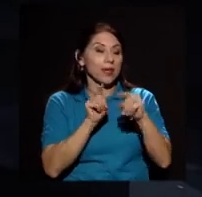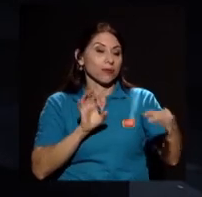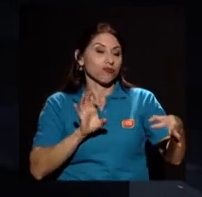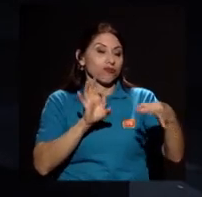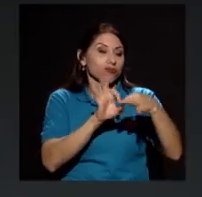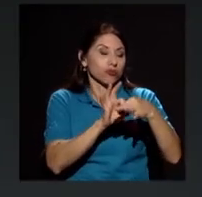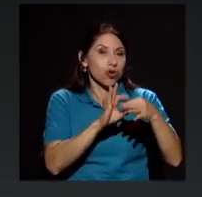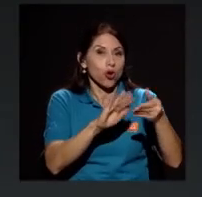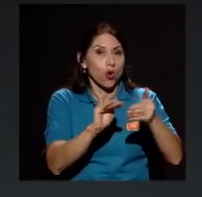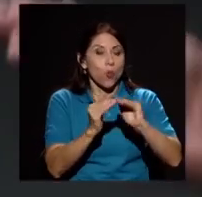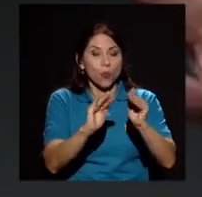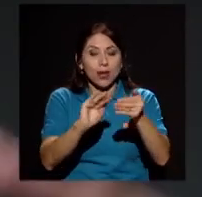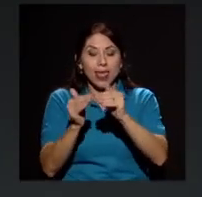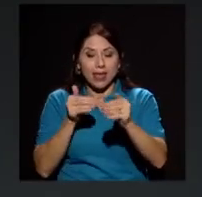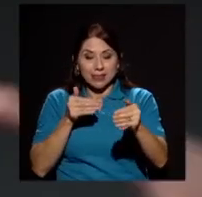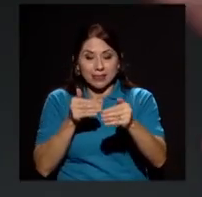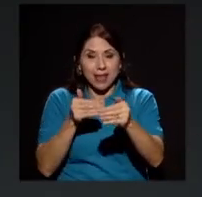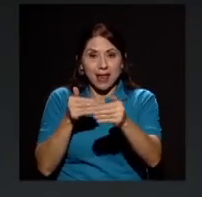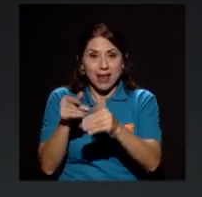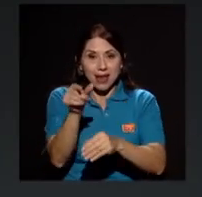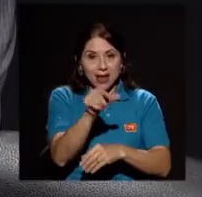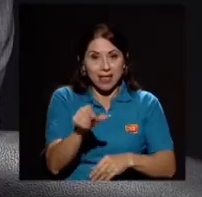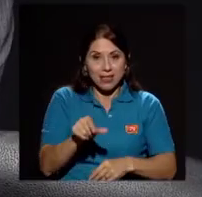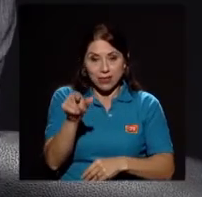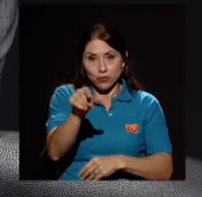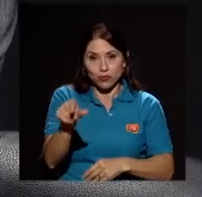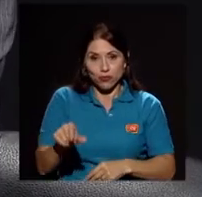abundante la ciudad